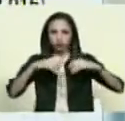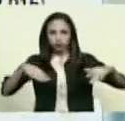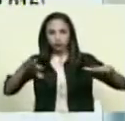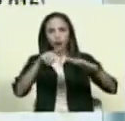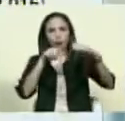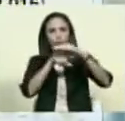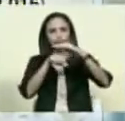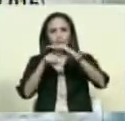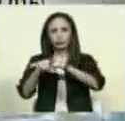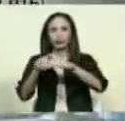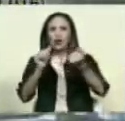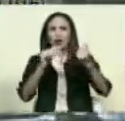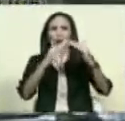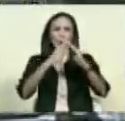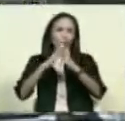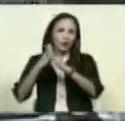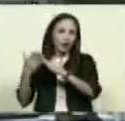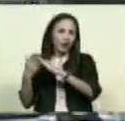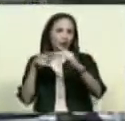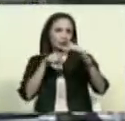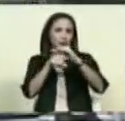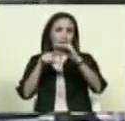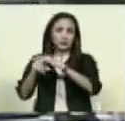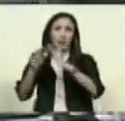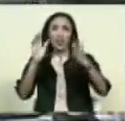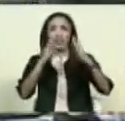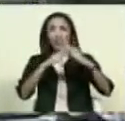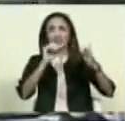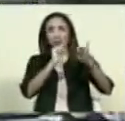comunidades, los barrios, casa por casa.